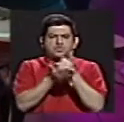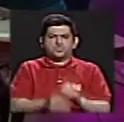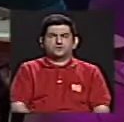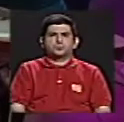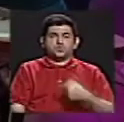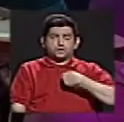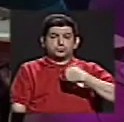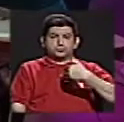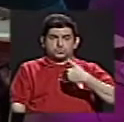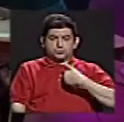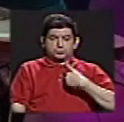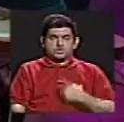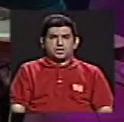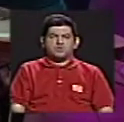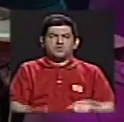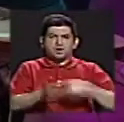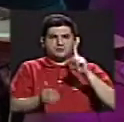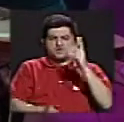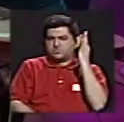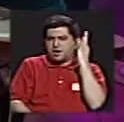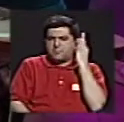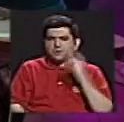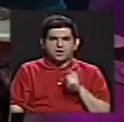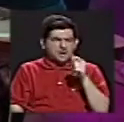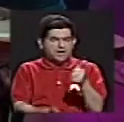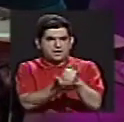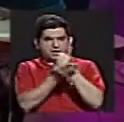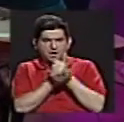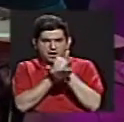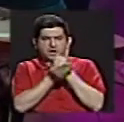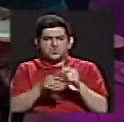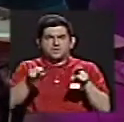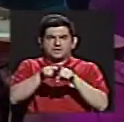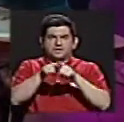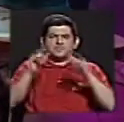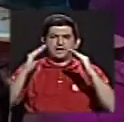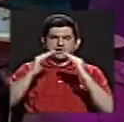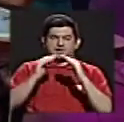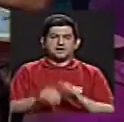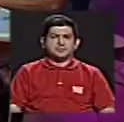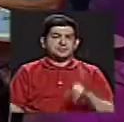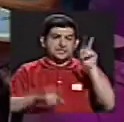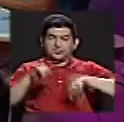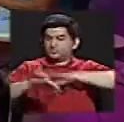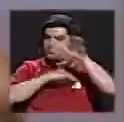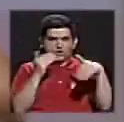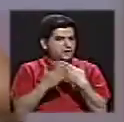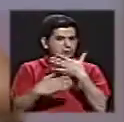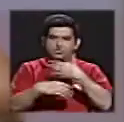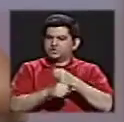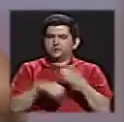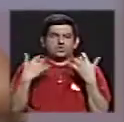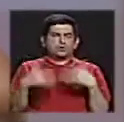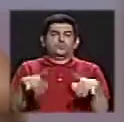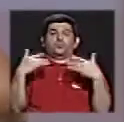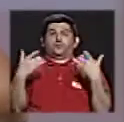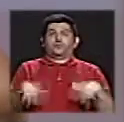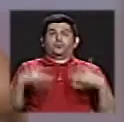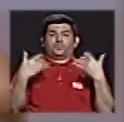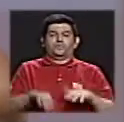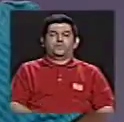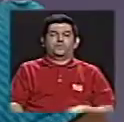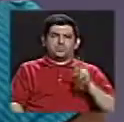yo tengo a menudo una muchacha, una señora que me ayude también con el oficio de la casa, porque no se puede hacer todo. Es demasiado.